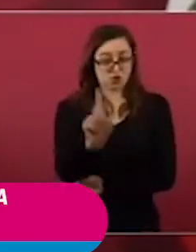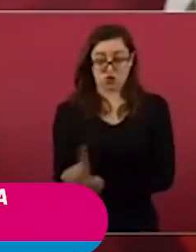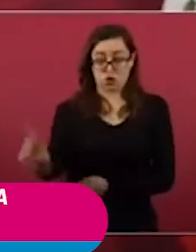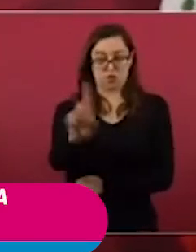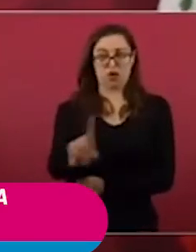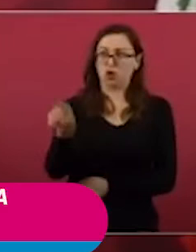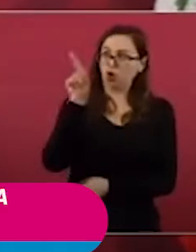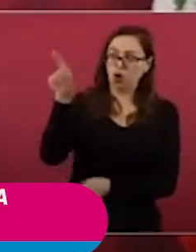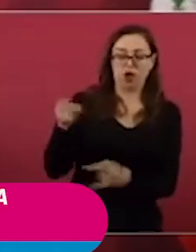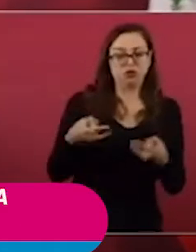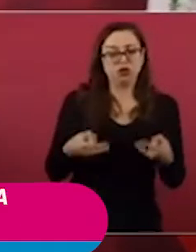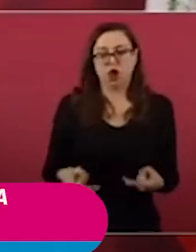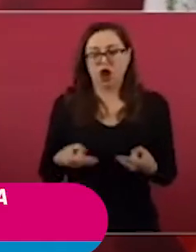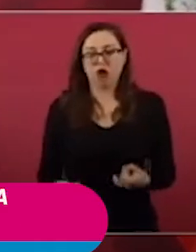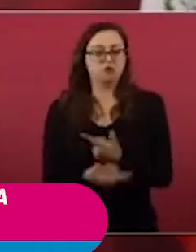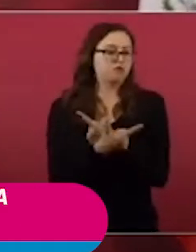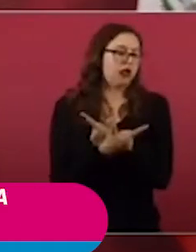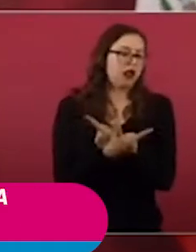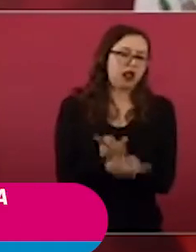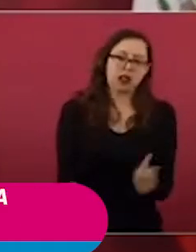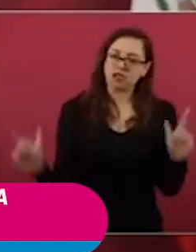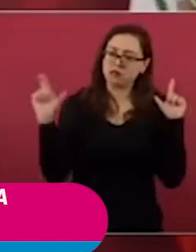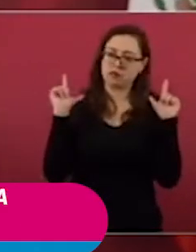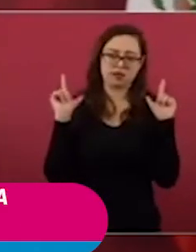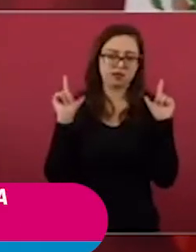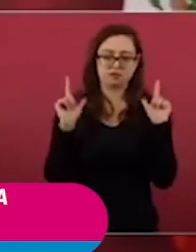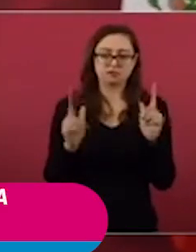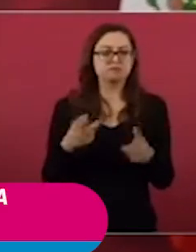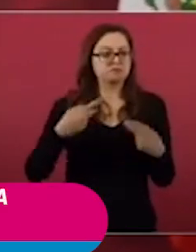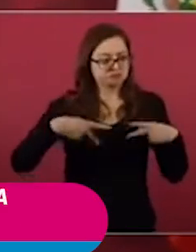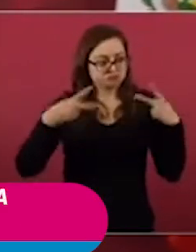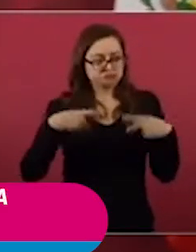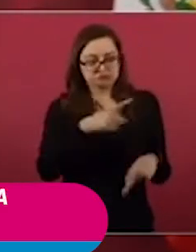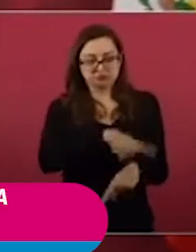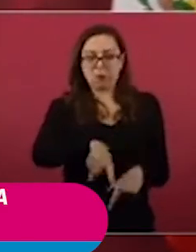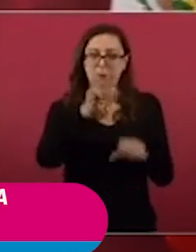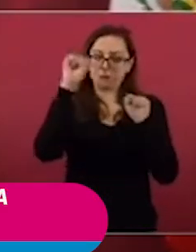se pueda llegar al Zócalo